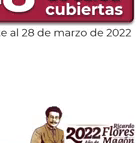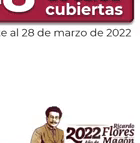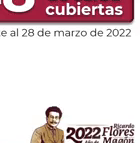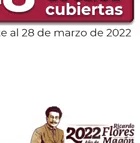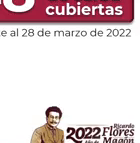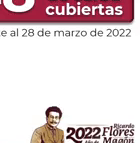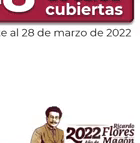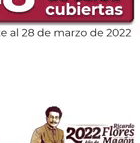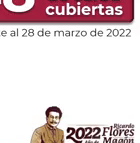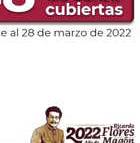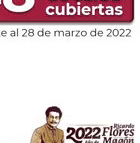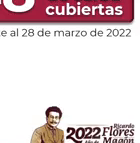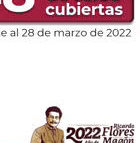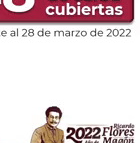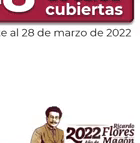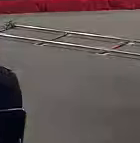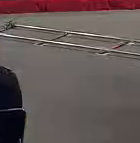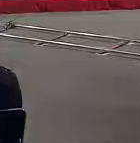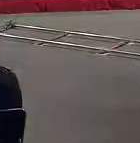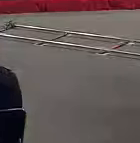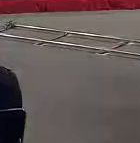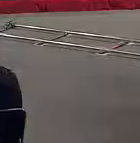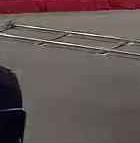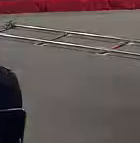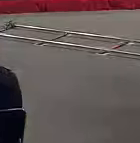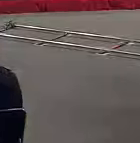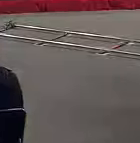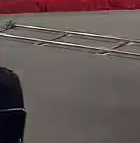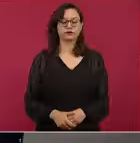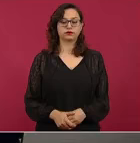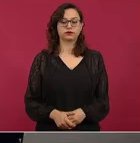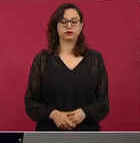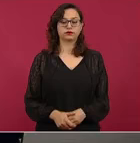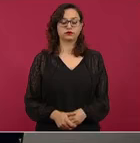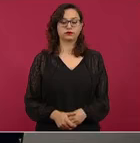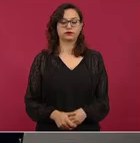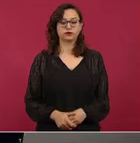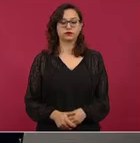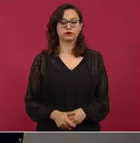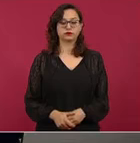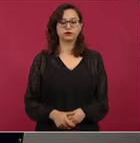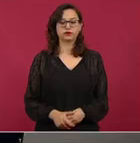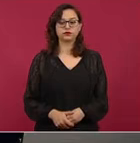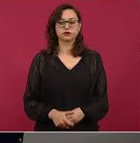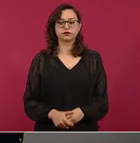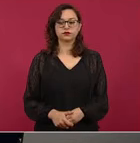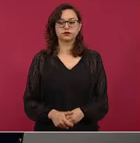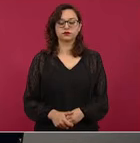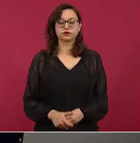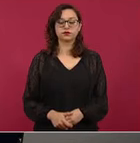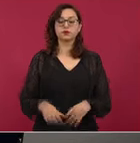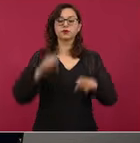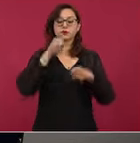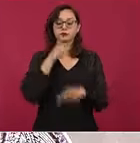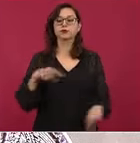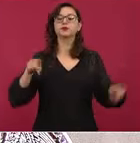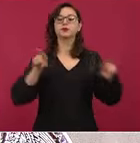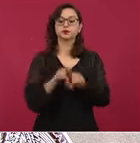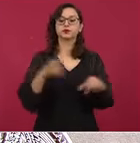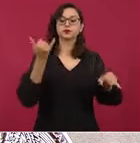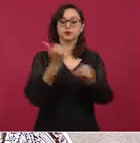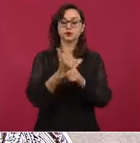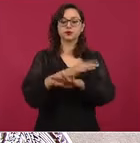1.348 unidades estatales de salud y del Instituto Mexicano del Seguro Social. También les informamos